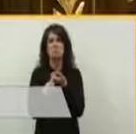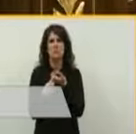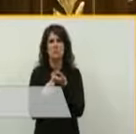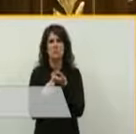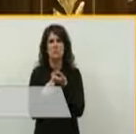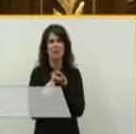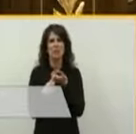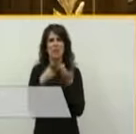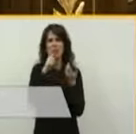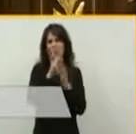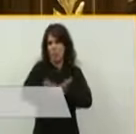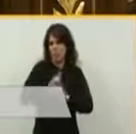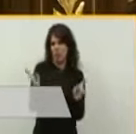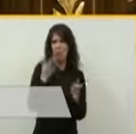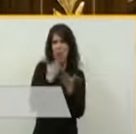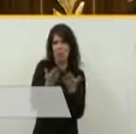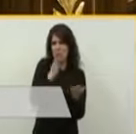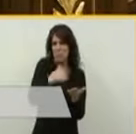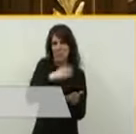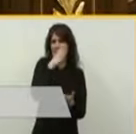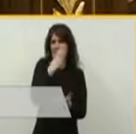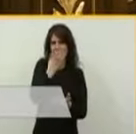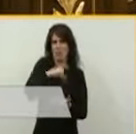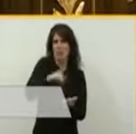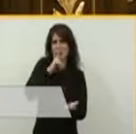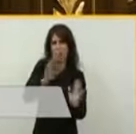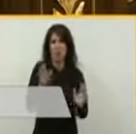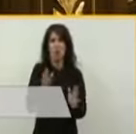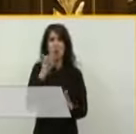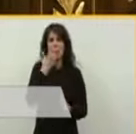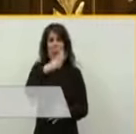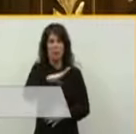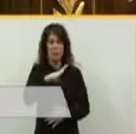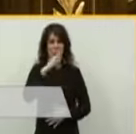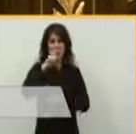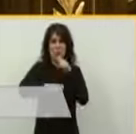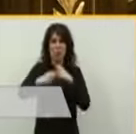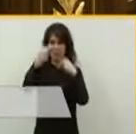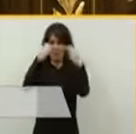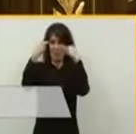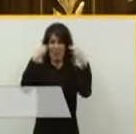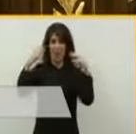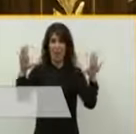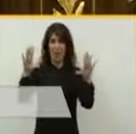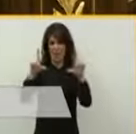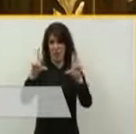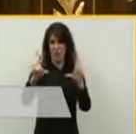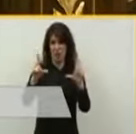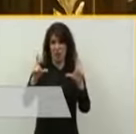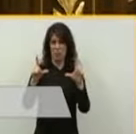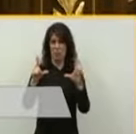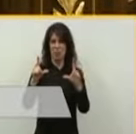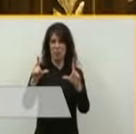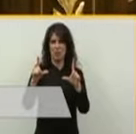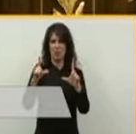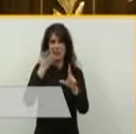increíble en esta cámara que hubiera silencio. Pero les voy a pedir que los que nos escuchan desde casa, por lo menos, si no conseguimos llegar a ellos, lo entiendan. Necesitamos